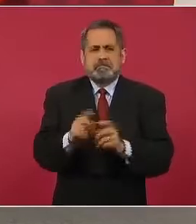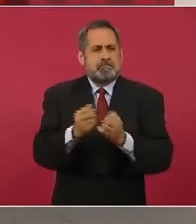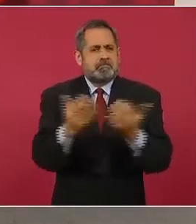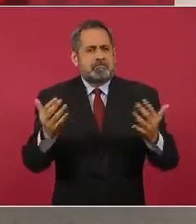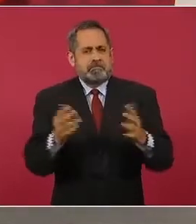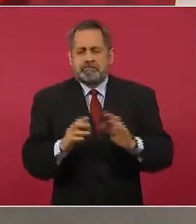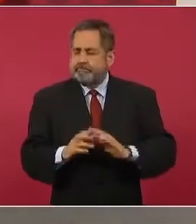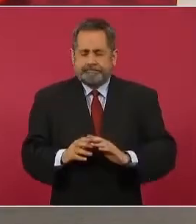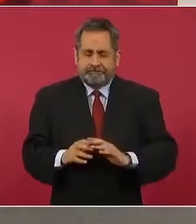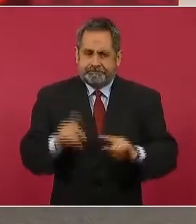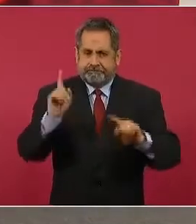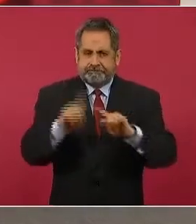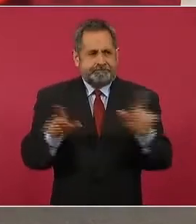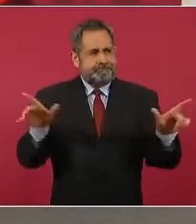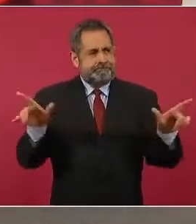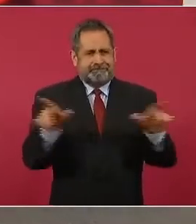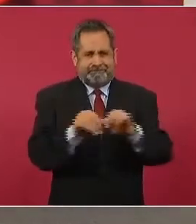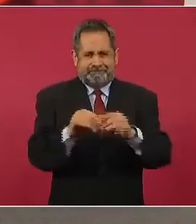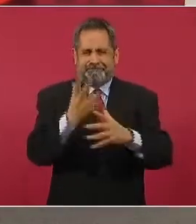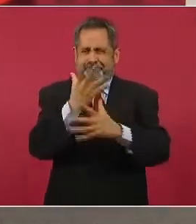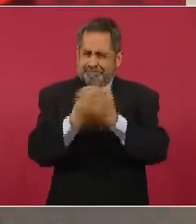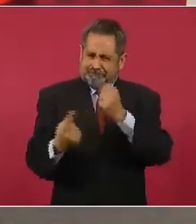una oficina de derechos humanos